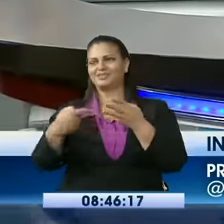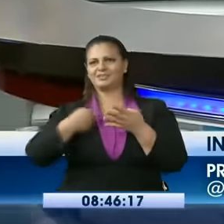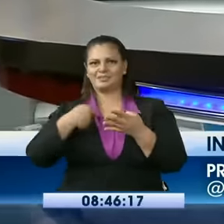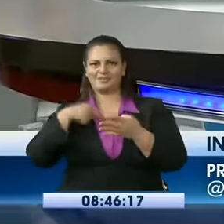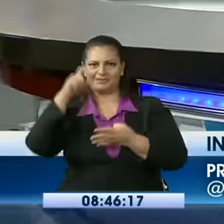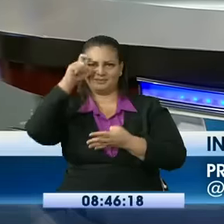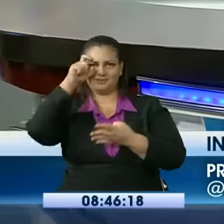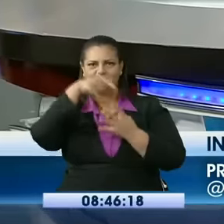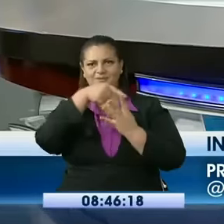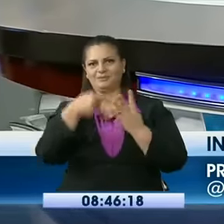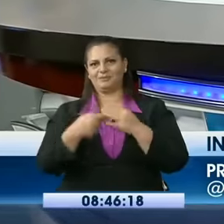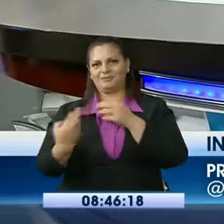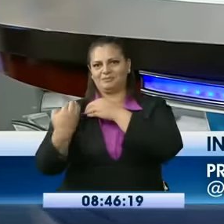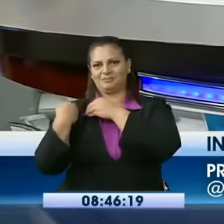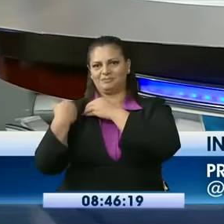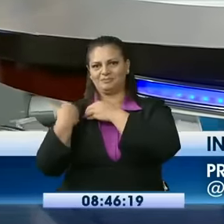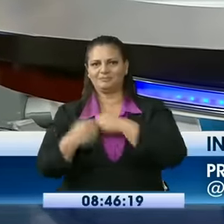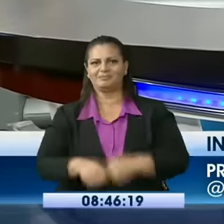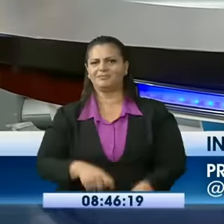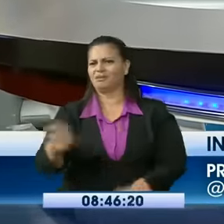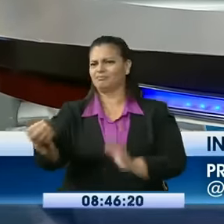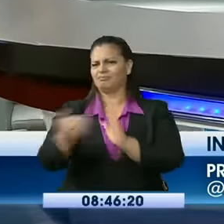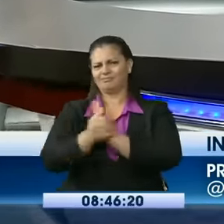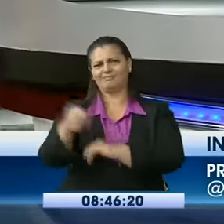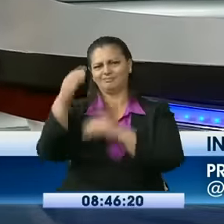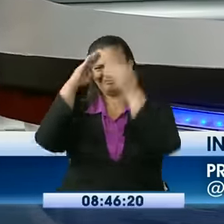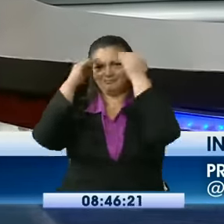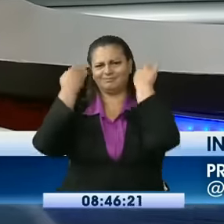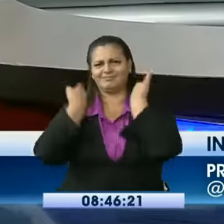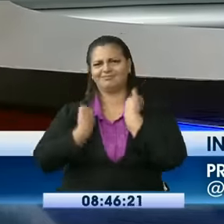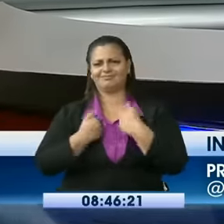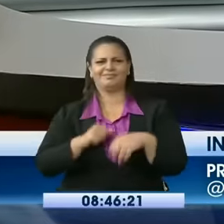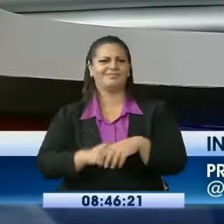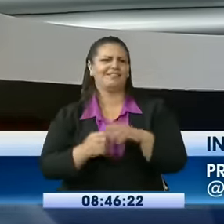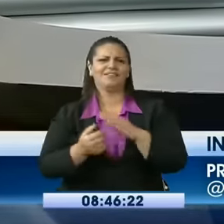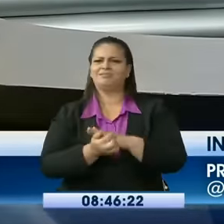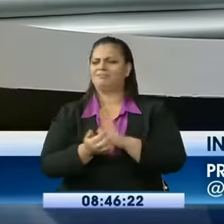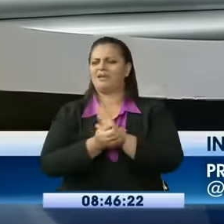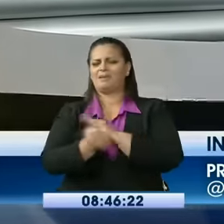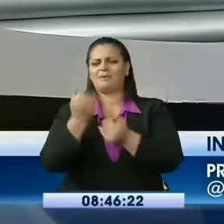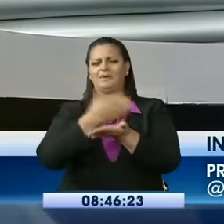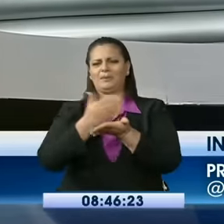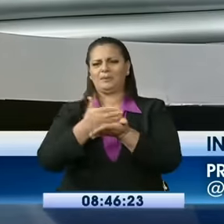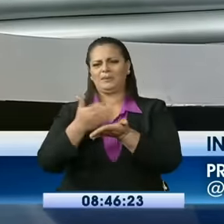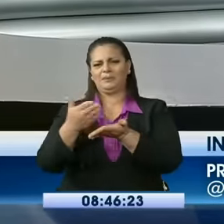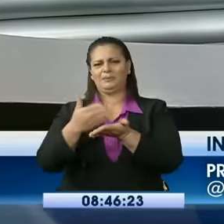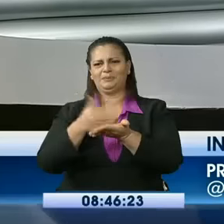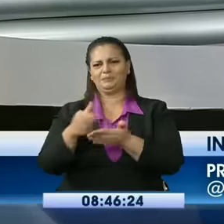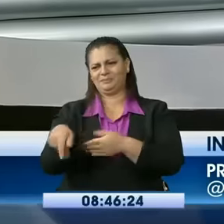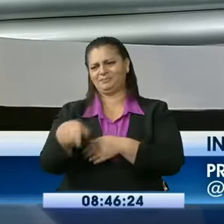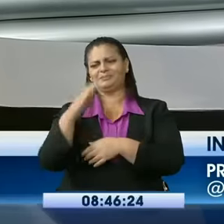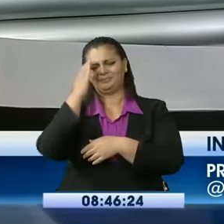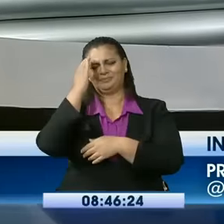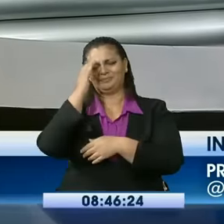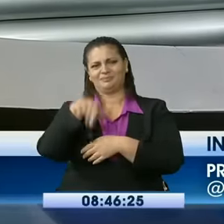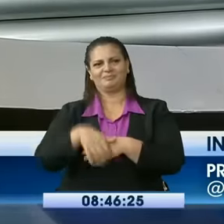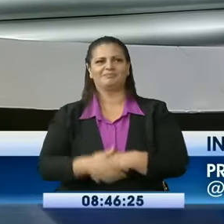pero de ahí cocina rico. De ahí cocina rico, así que no se preocupe, que tenemos jueces de